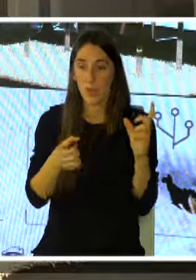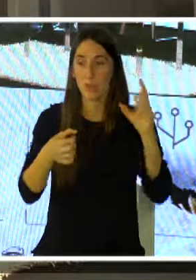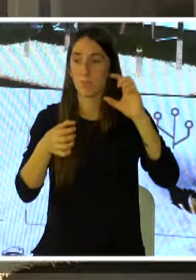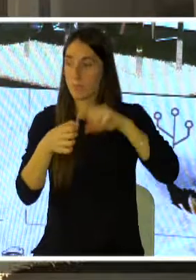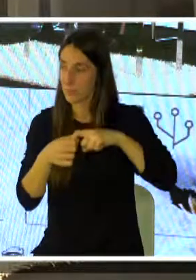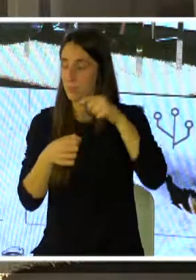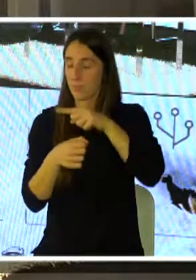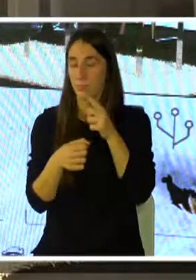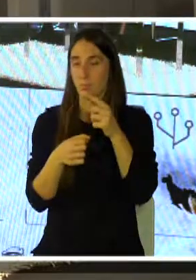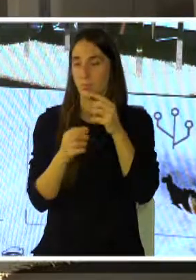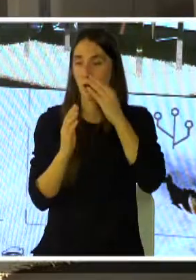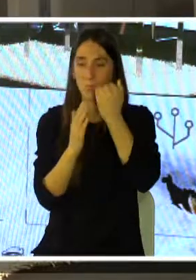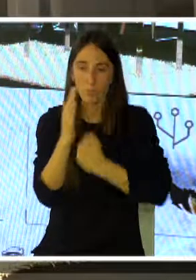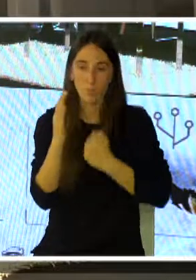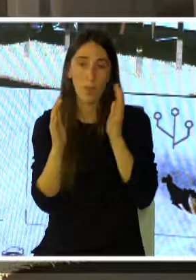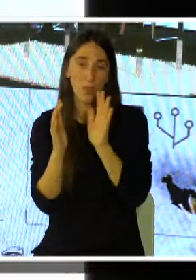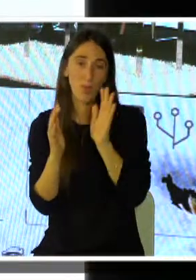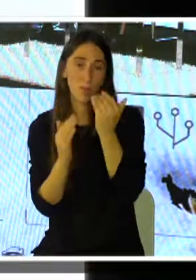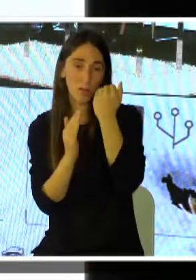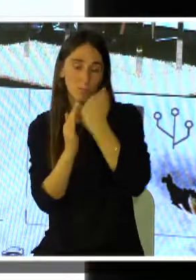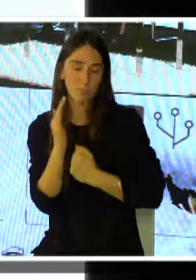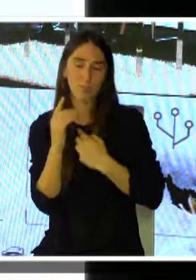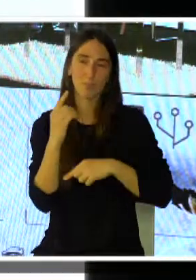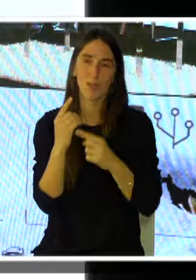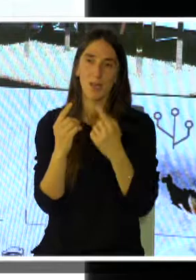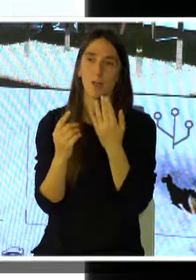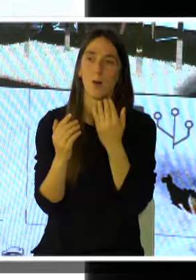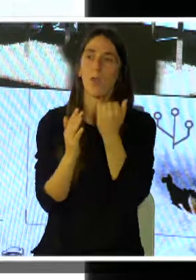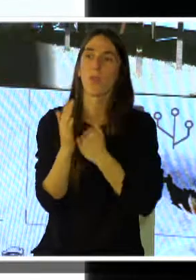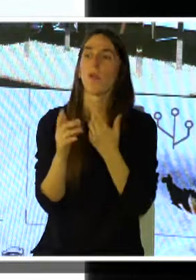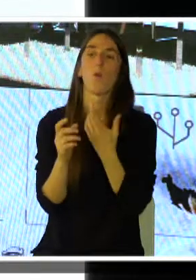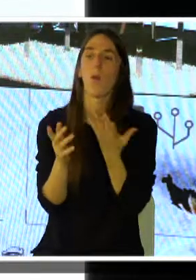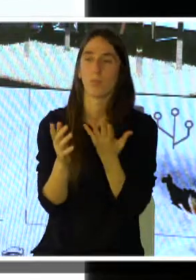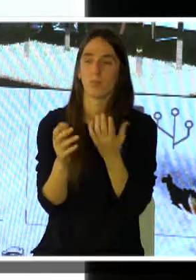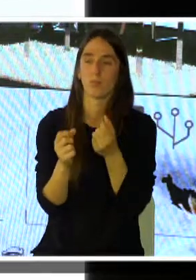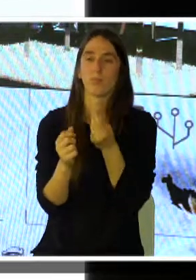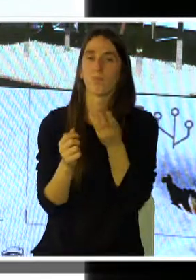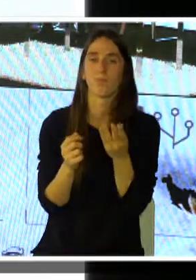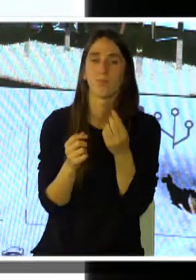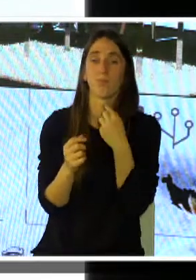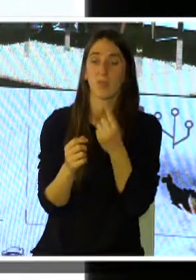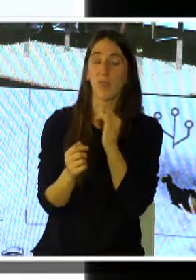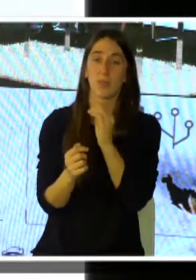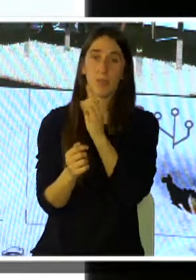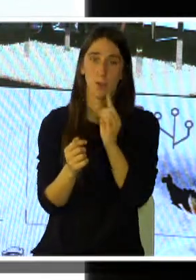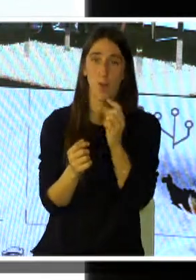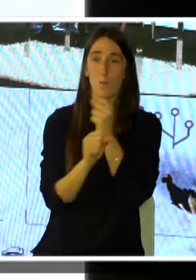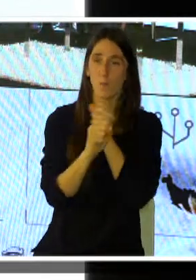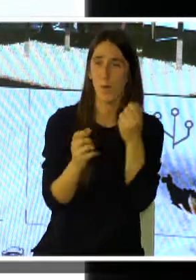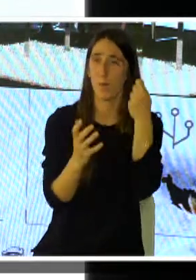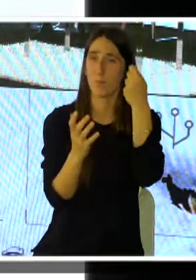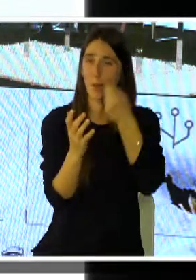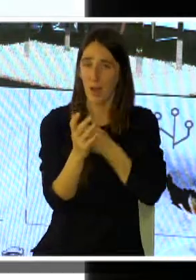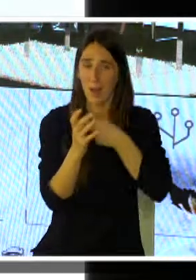reduciendo el monto de la deuda, pero la duda era, bueno, ¿en cuánto me queda la deuda? Quiero saber si me conviene o no me conviene. ¿Puedo pagar